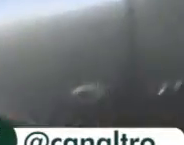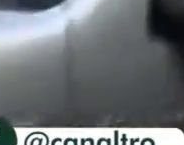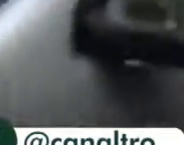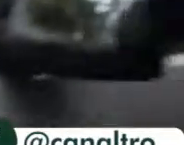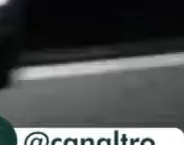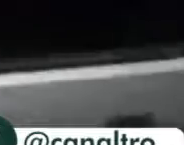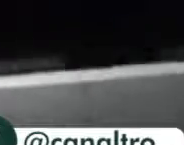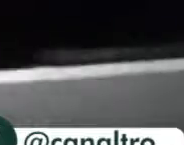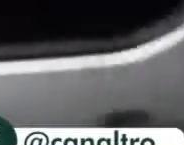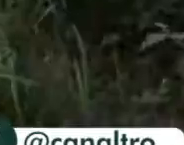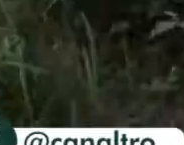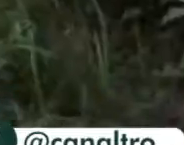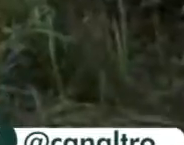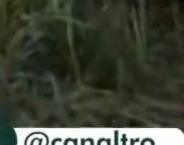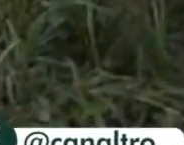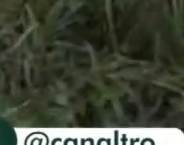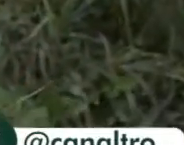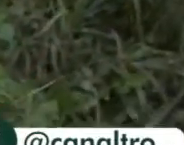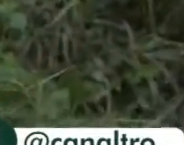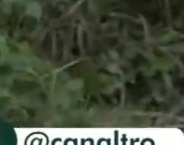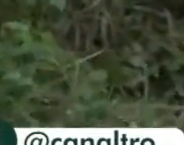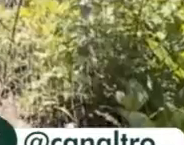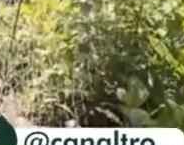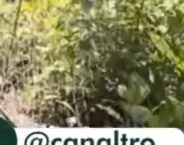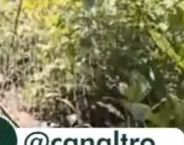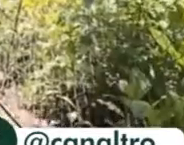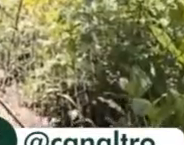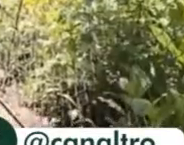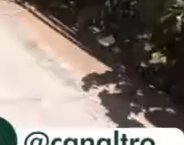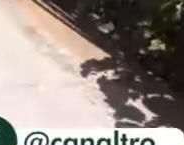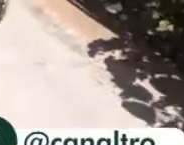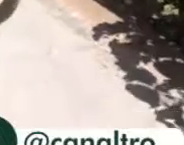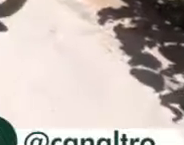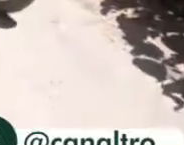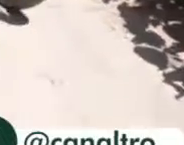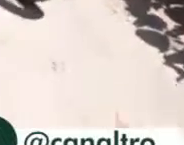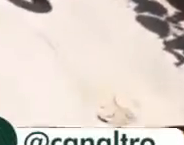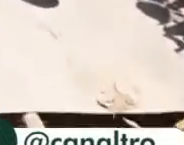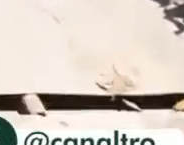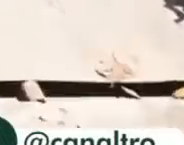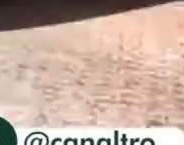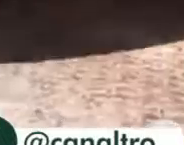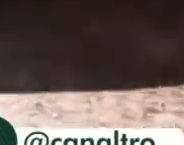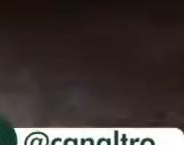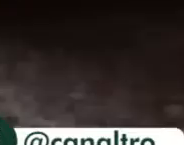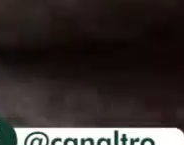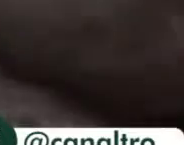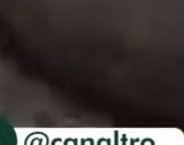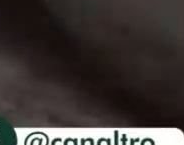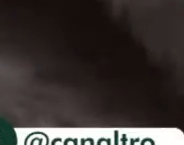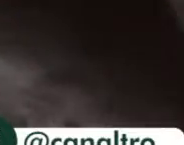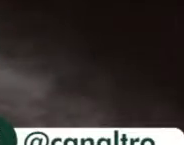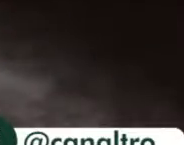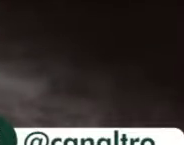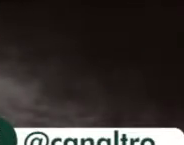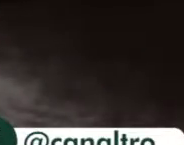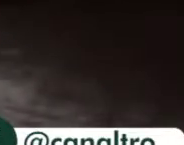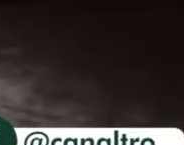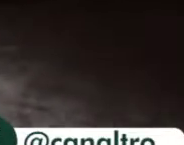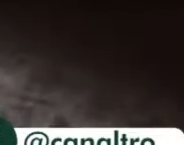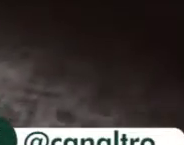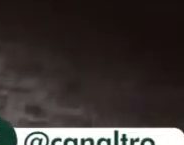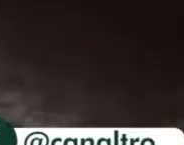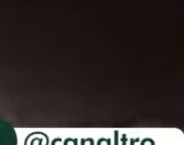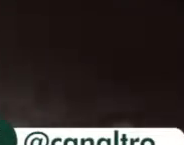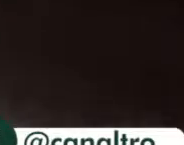departamento. Habitantes de San Vicente de Chucurí, Málaga y Charalá son algunos que manifiestan problemas a la hora de transportar sus productos